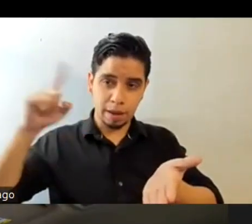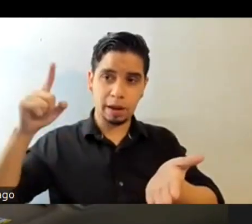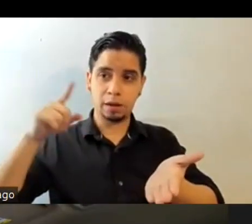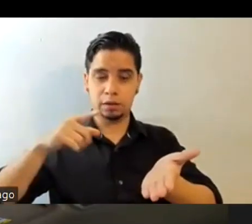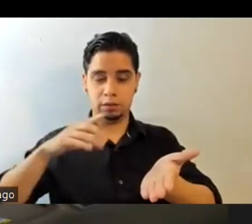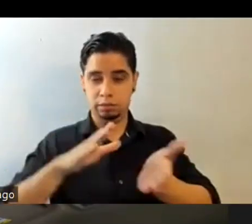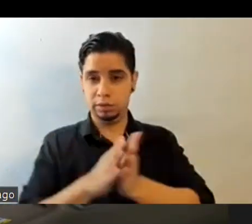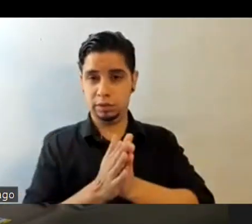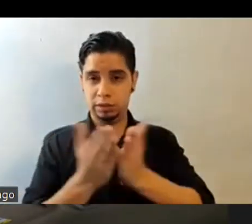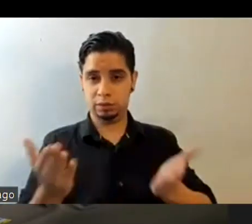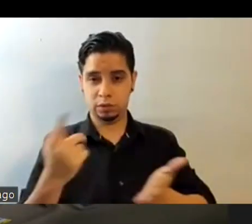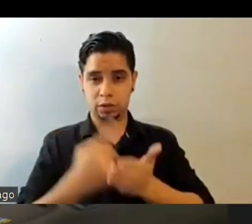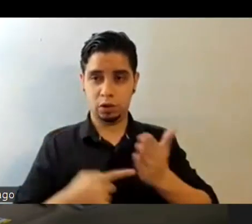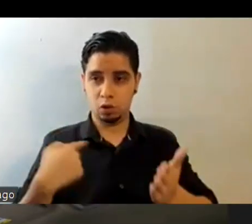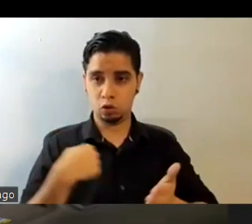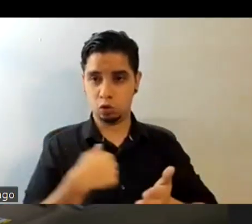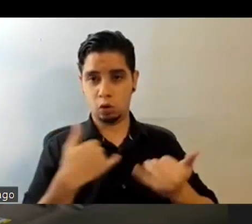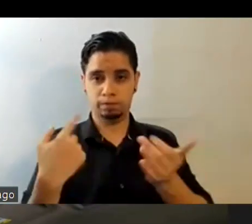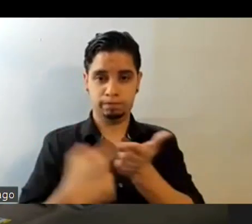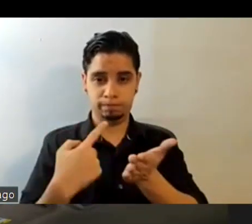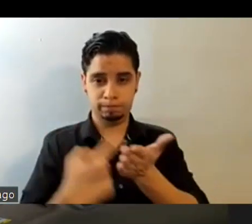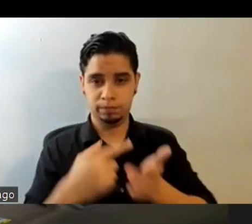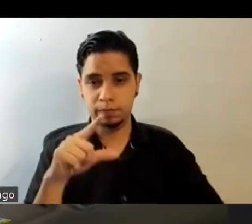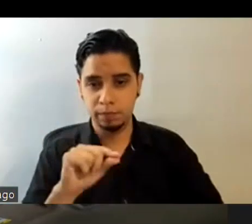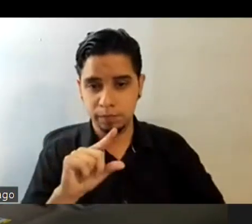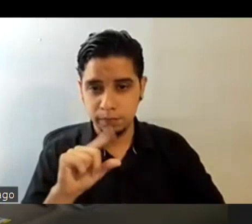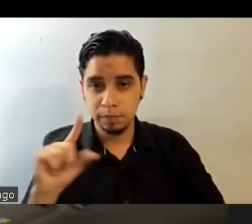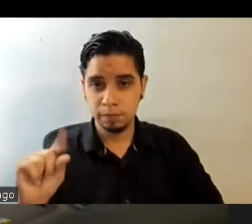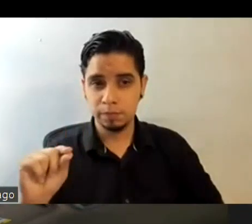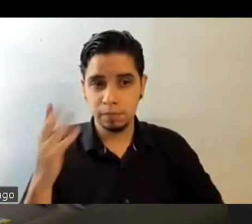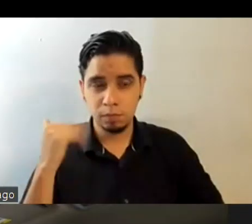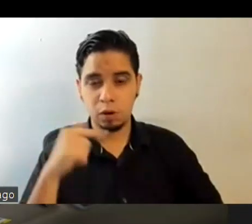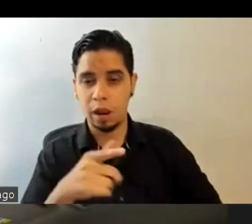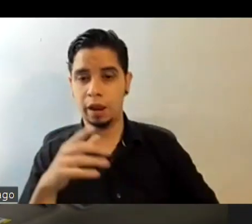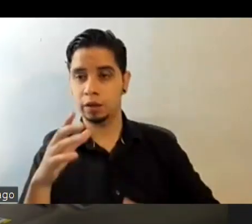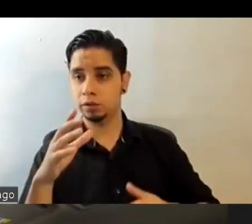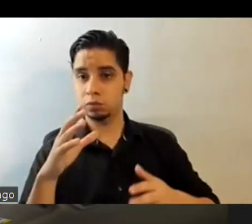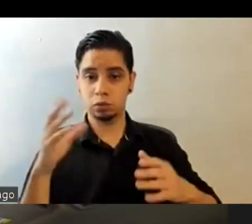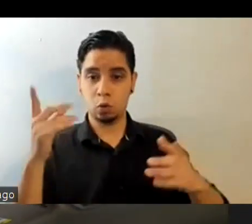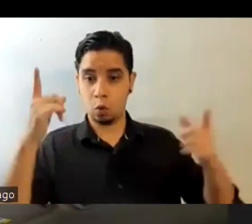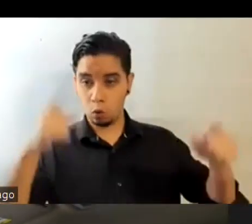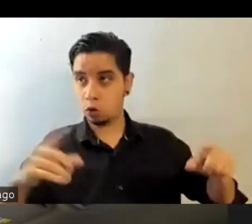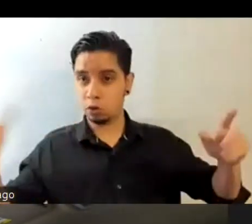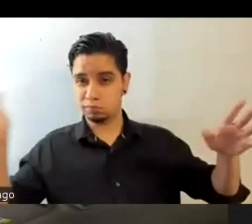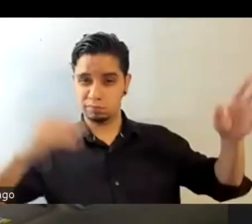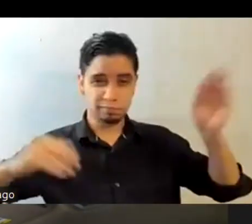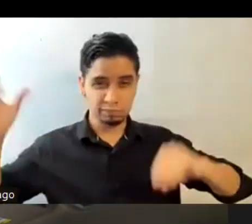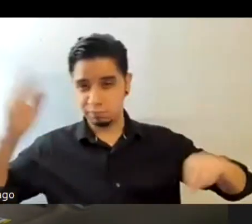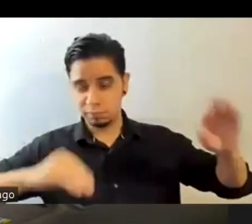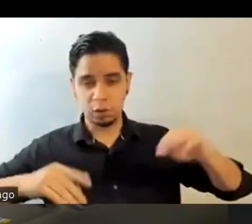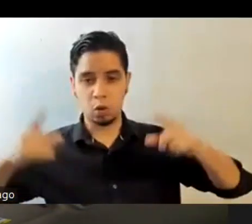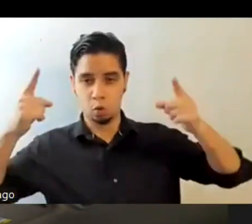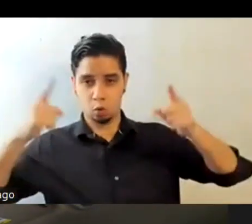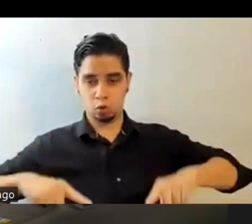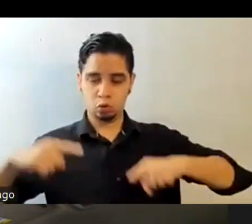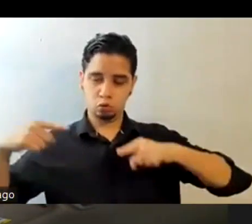libro que estamos hablando de 2020, ¿no? Porque es una documentación sobre lo que ocurrió